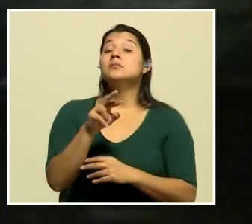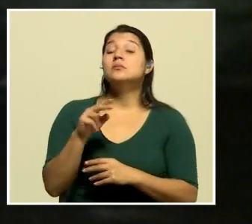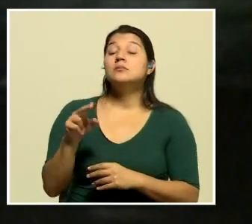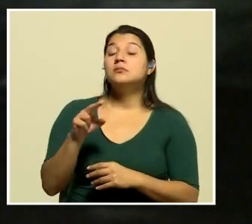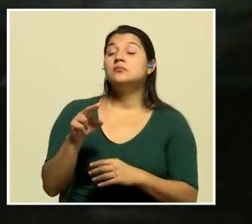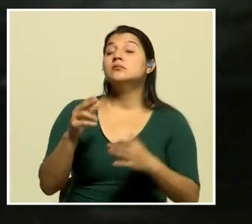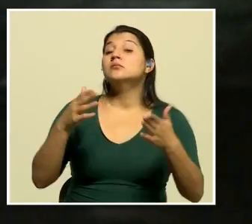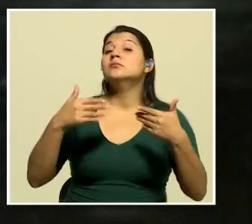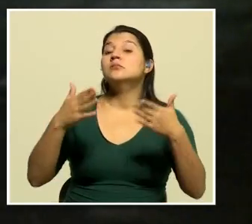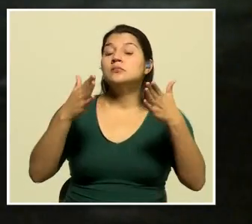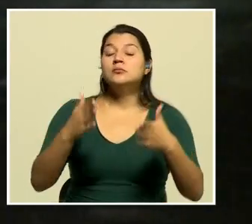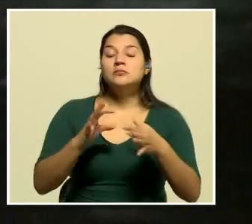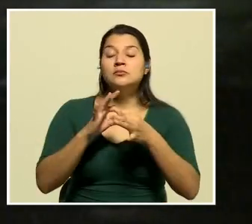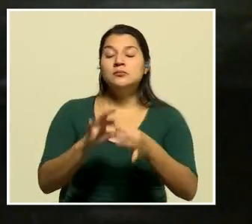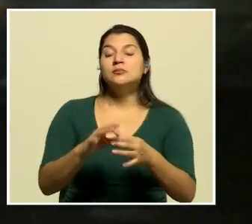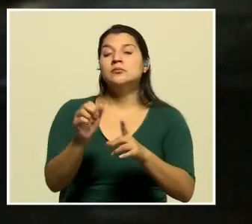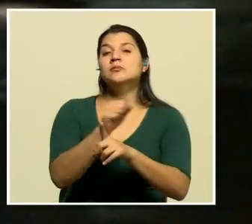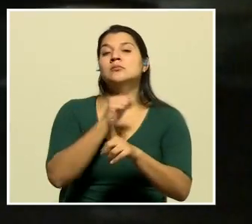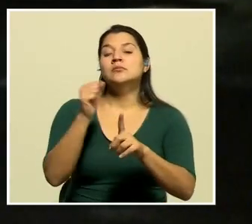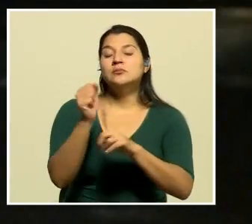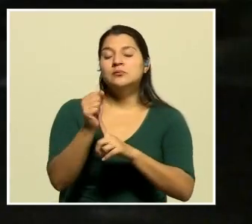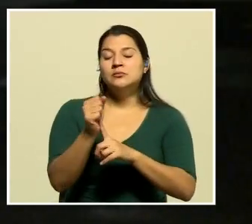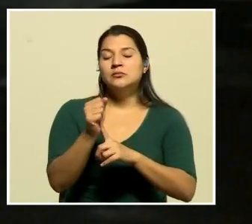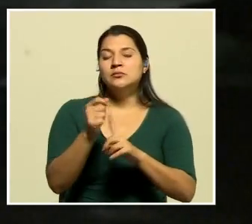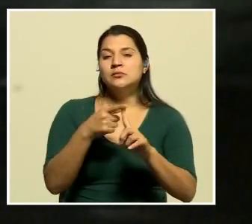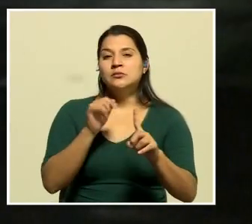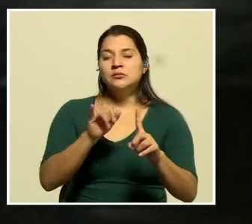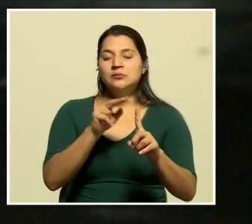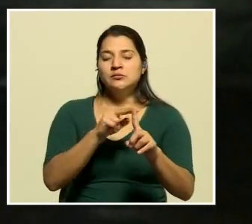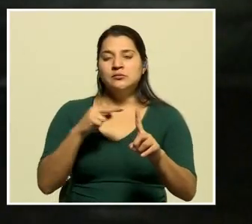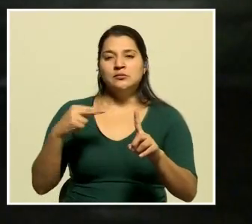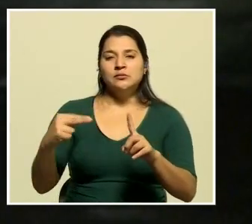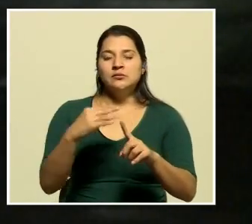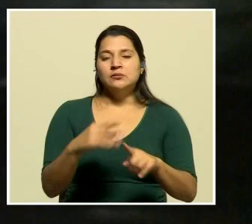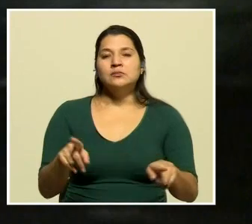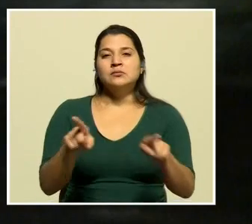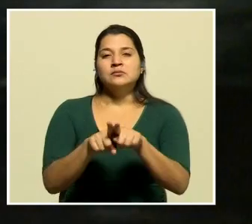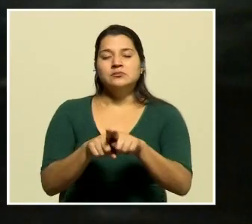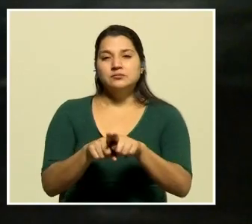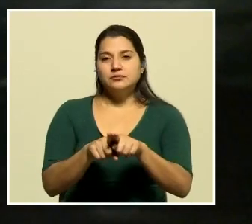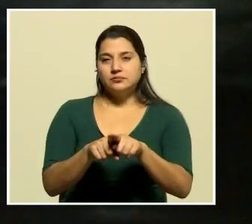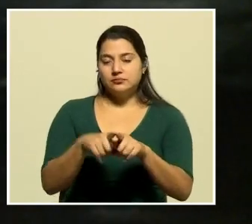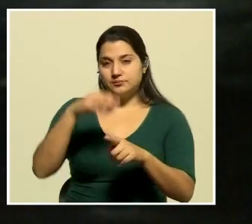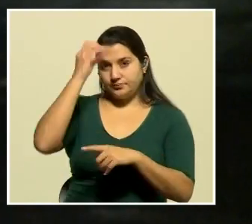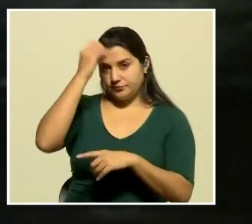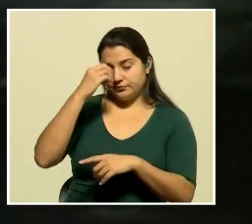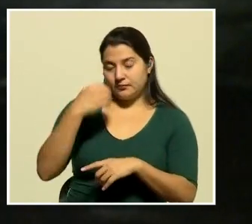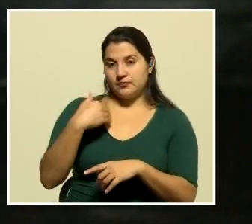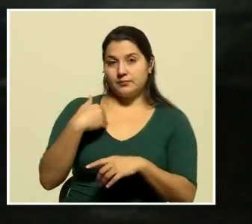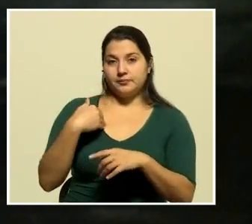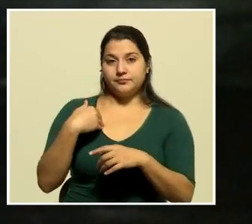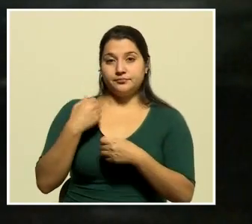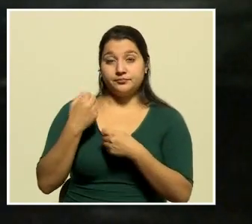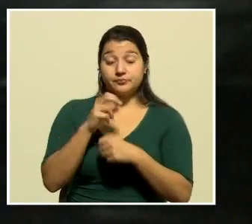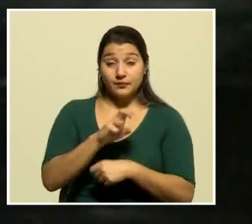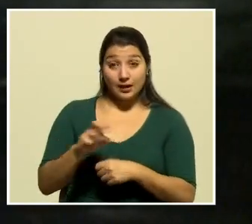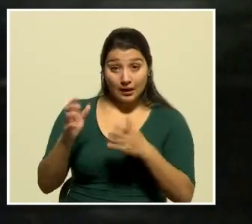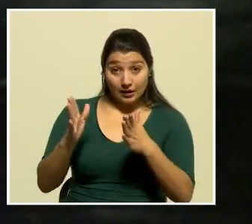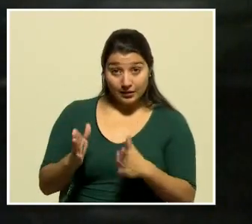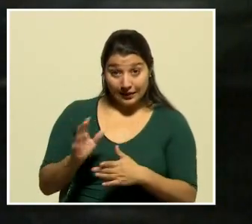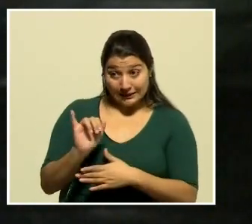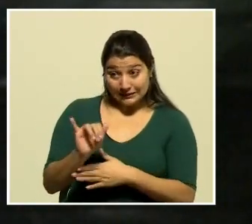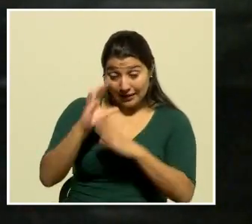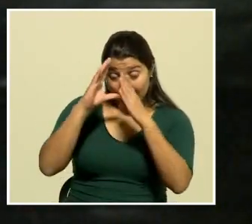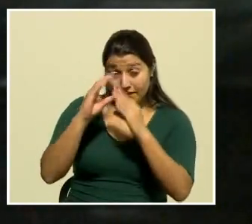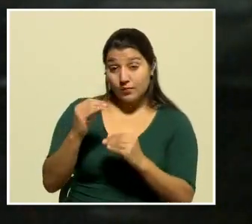panameños sobre la situación desde ese lado de la frontera y también la posición que los transportistas tienen. Don Ernesto, esta es la información